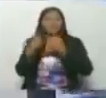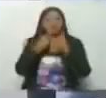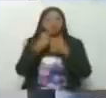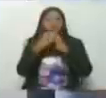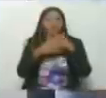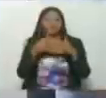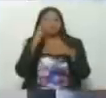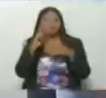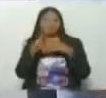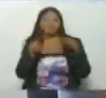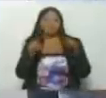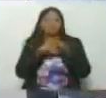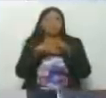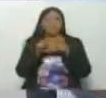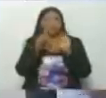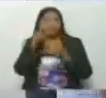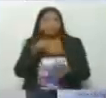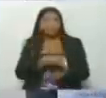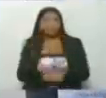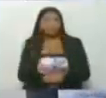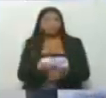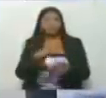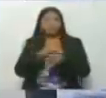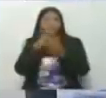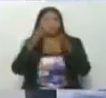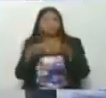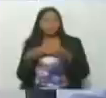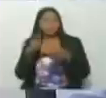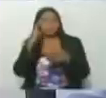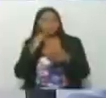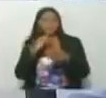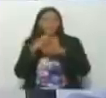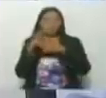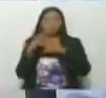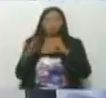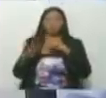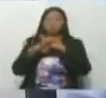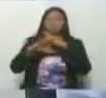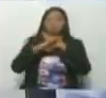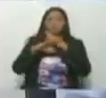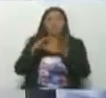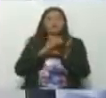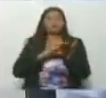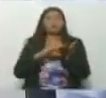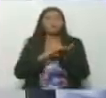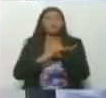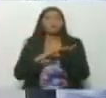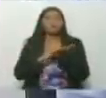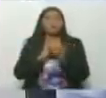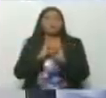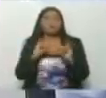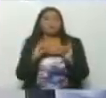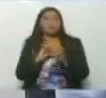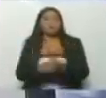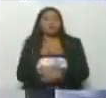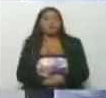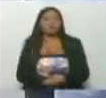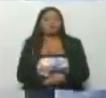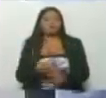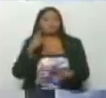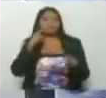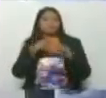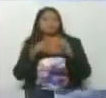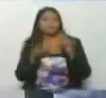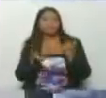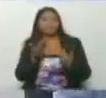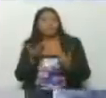viene aplicando el gobierno venezolano y aún pese a las sanciones se ha recuperado la confianza la certidumbre muy